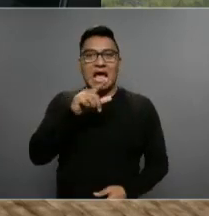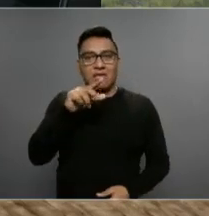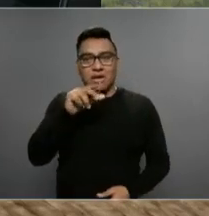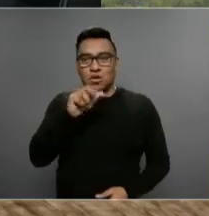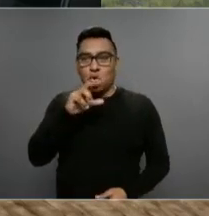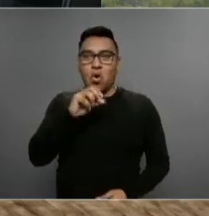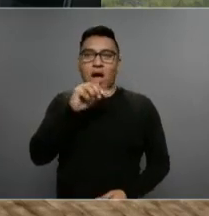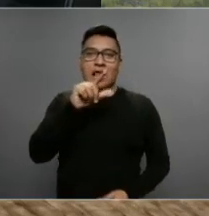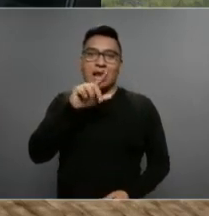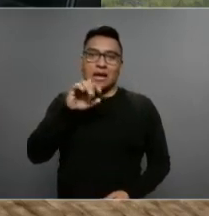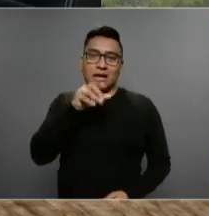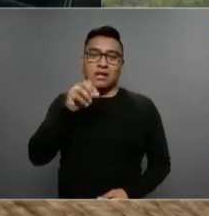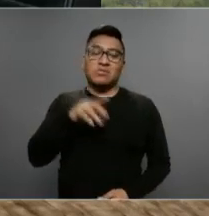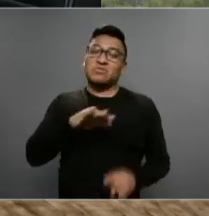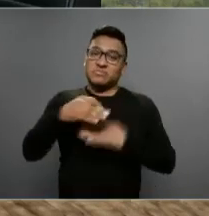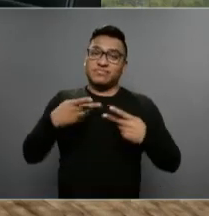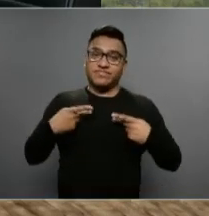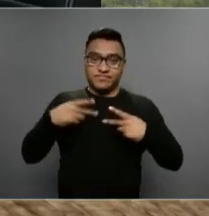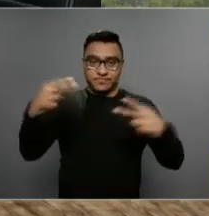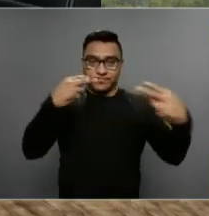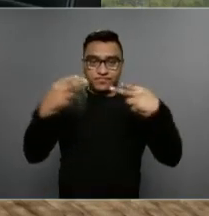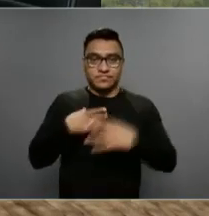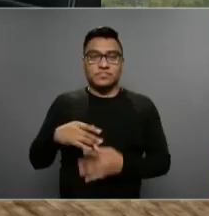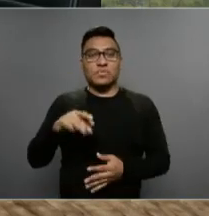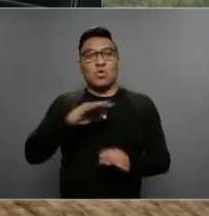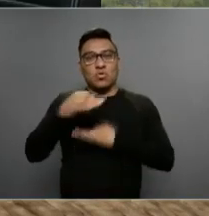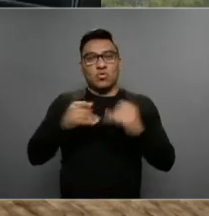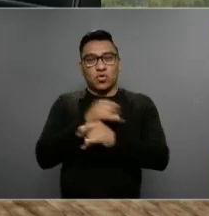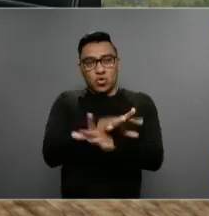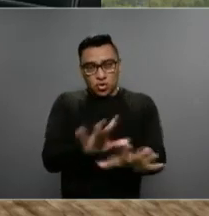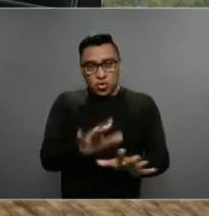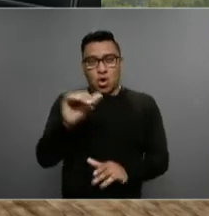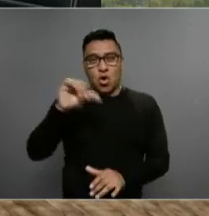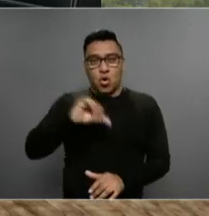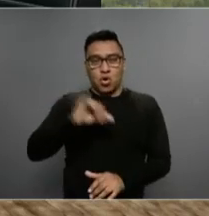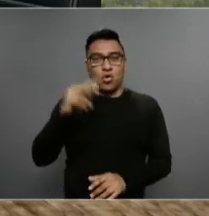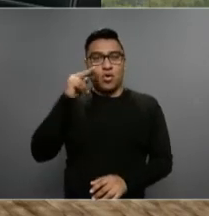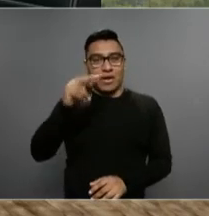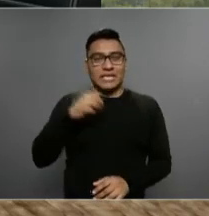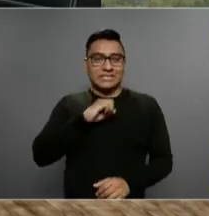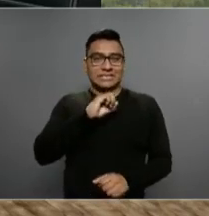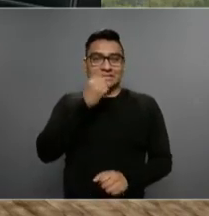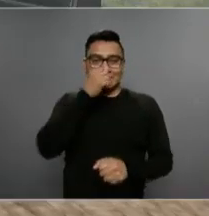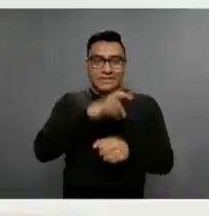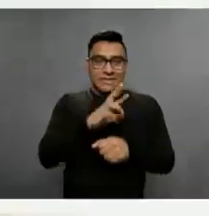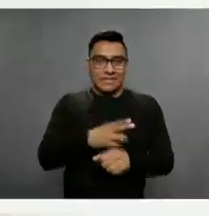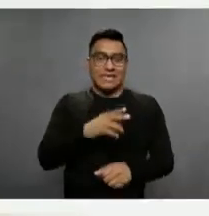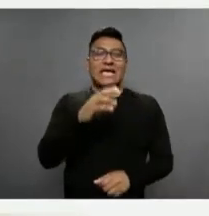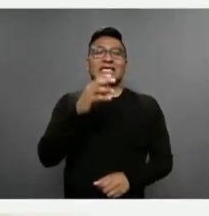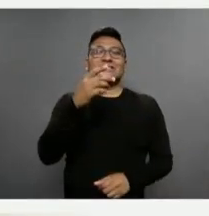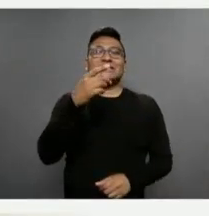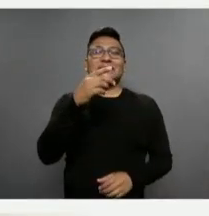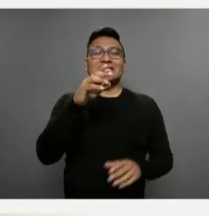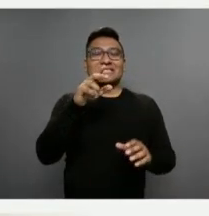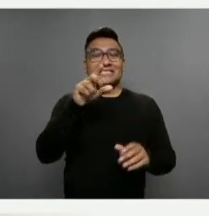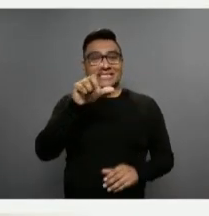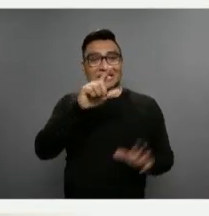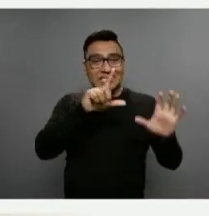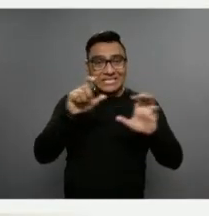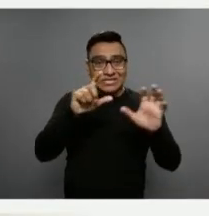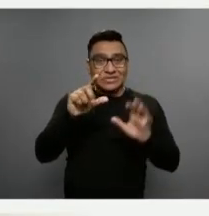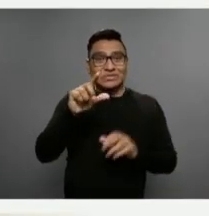buenas tardes a todo el auditorio. Pues los datos confirmados hasta la tarde de hoy por la Secretaría de Salud son 717 casos